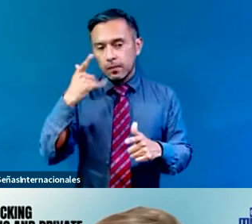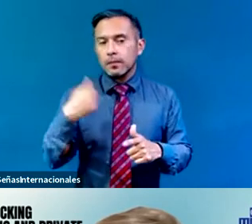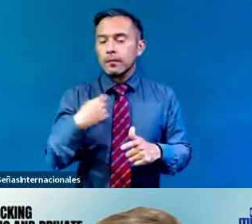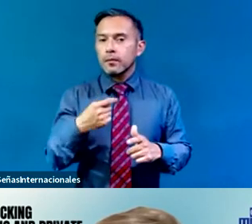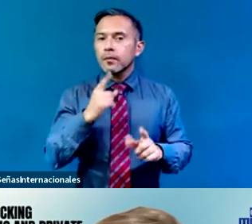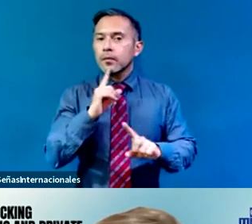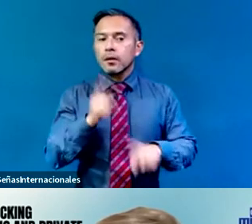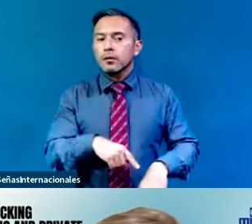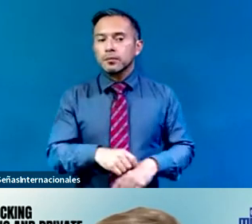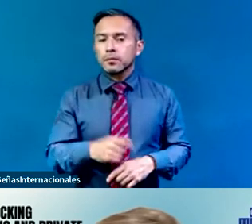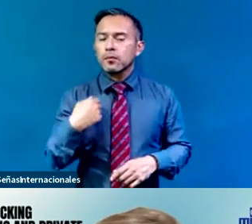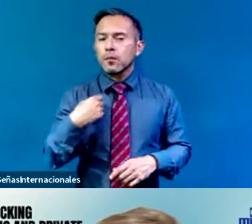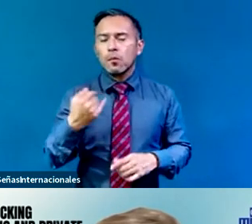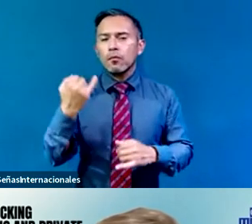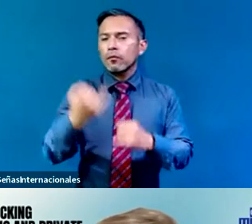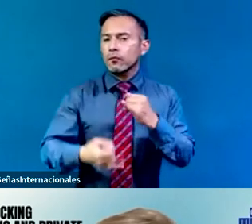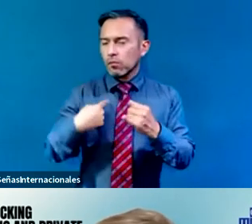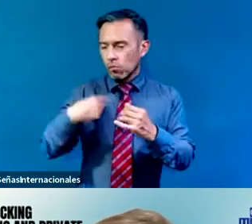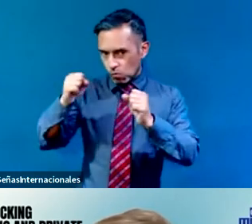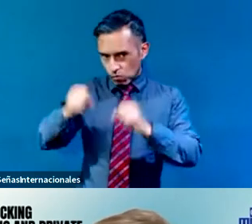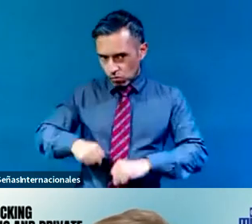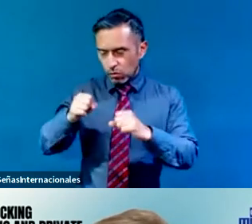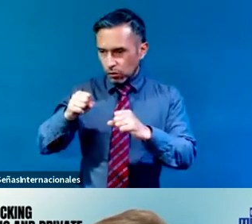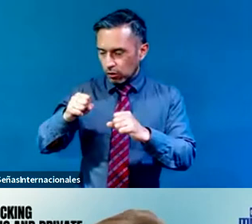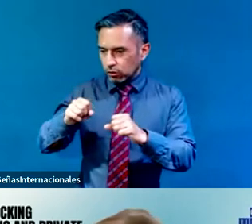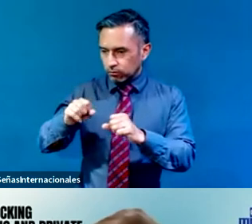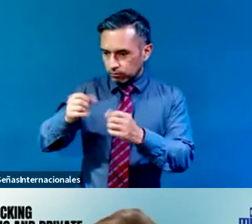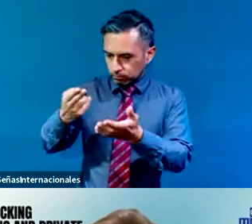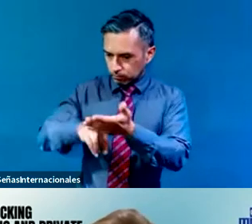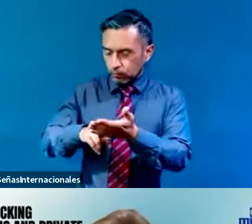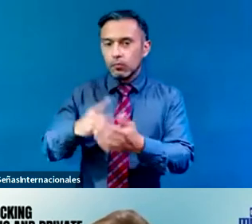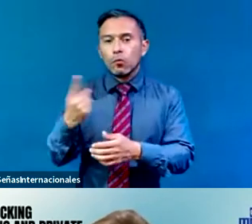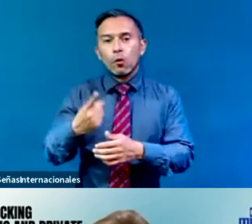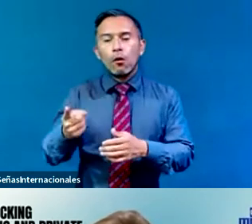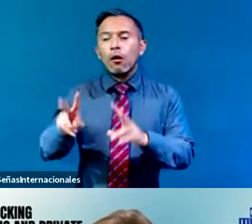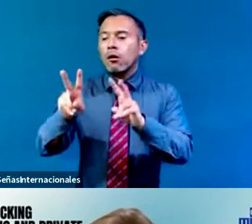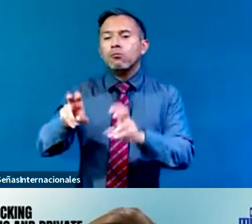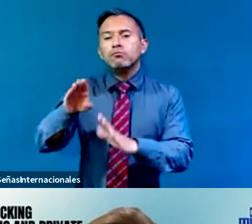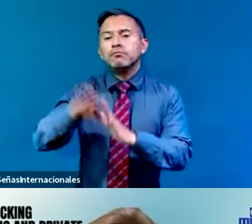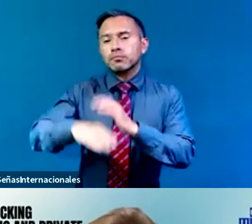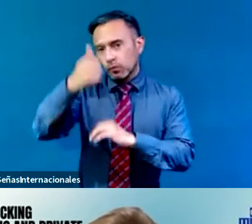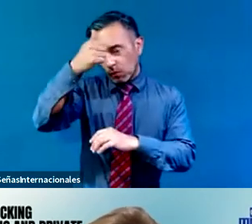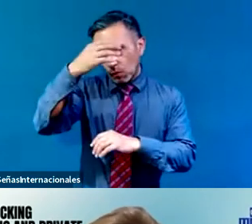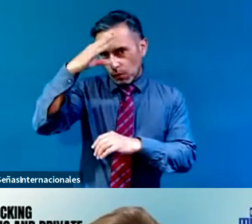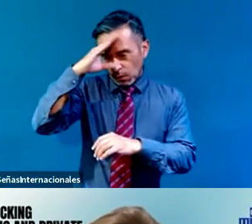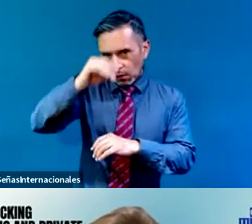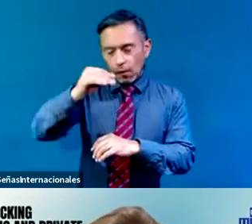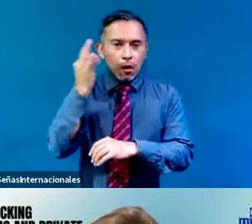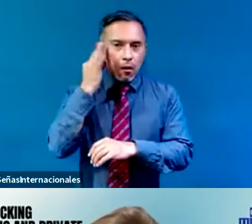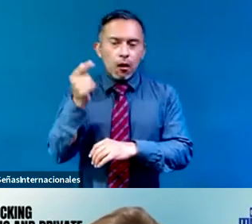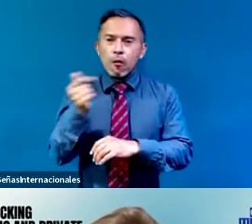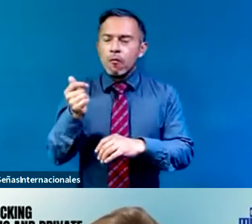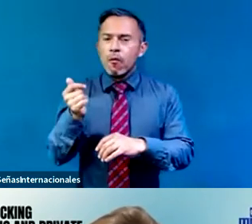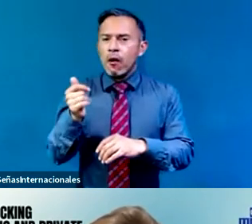últimos acuerdos que solo ubican la resolución de los temas de género a nivel nacional, como si eso se